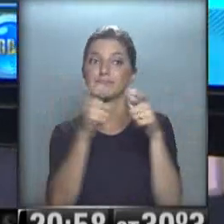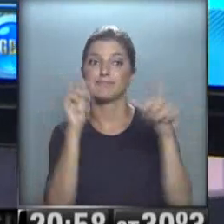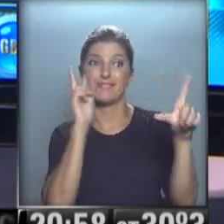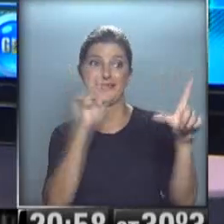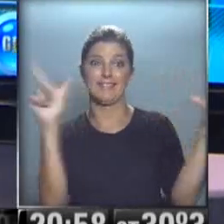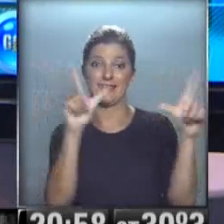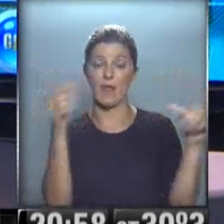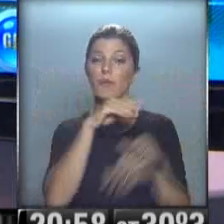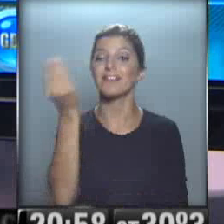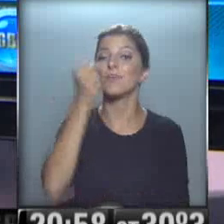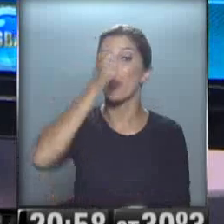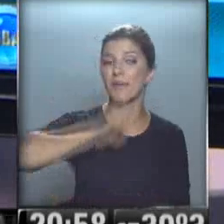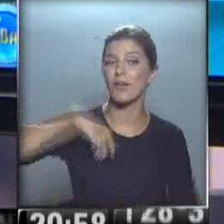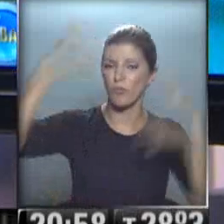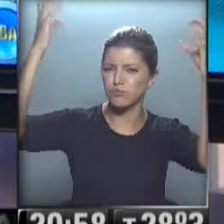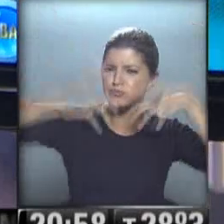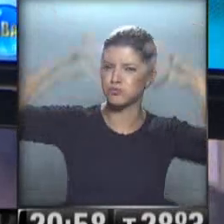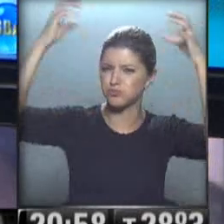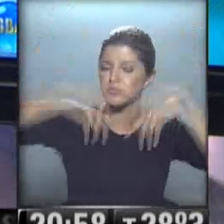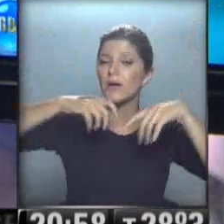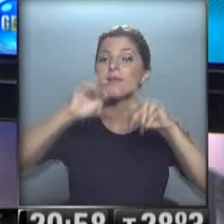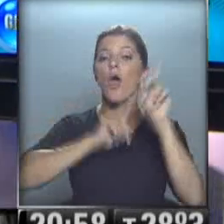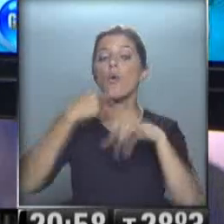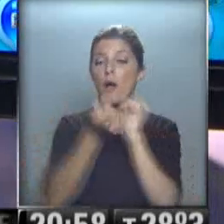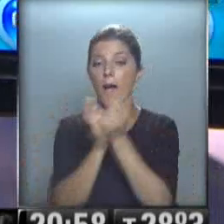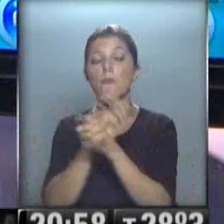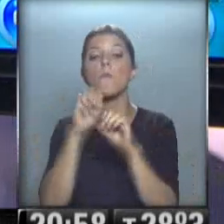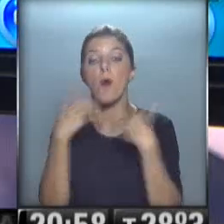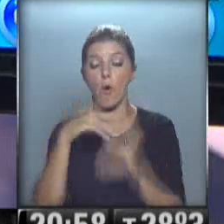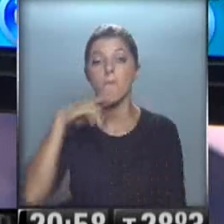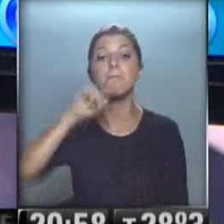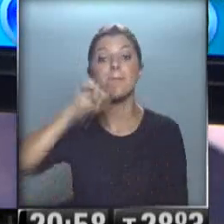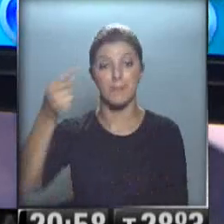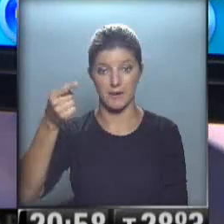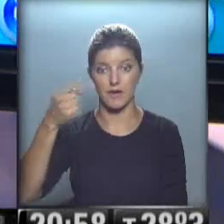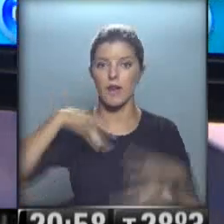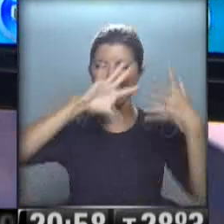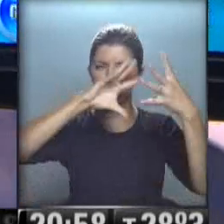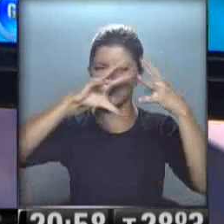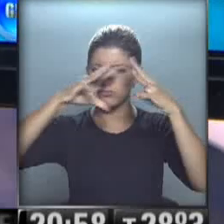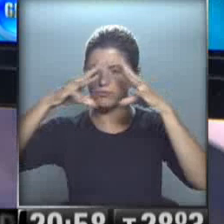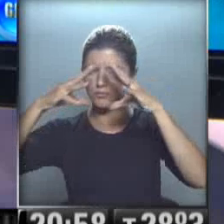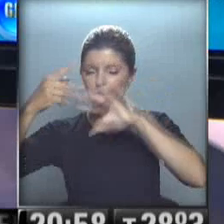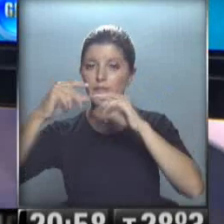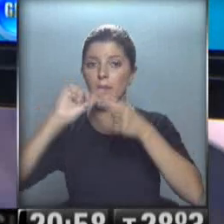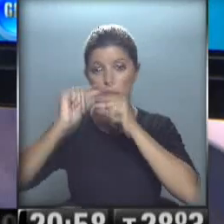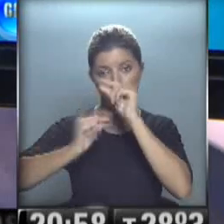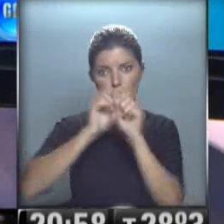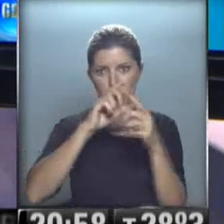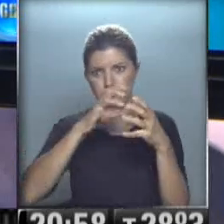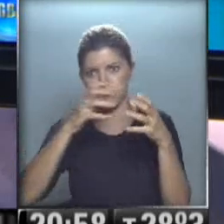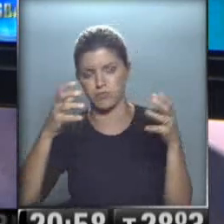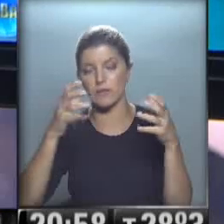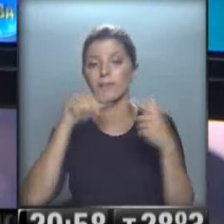de semana de lluvias y tormentas con mejoramientos temporarios. Mañana viernes, abundante nubosidad que va a ir aumentando en el transcurso del